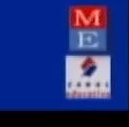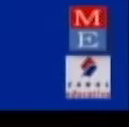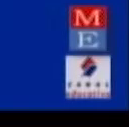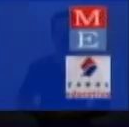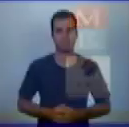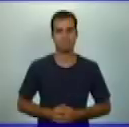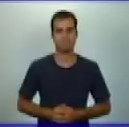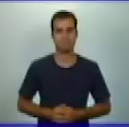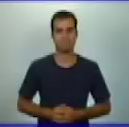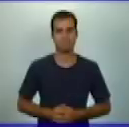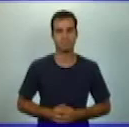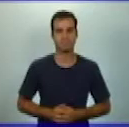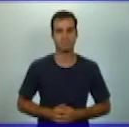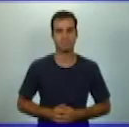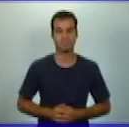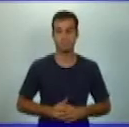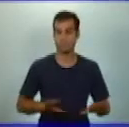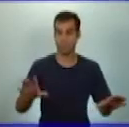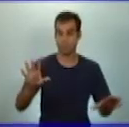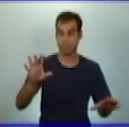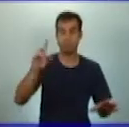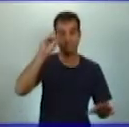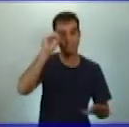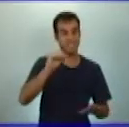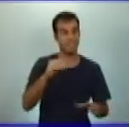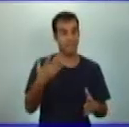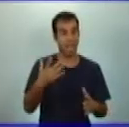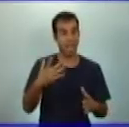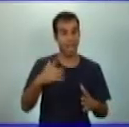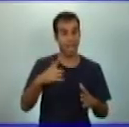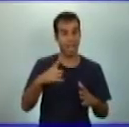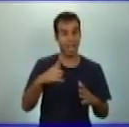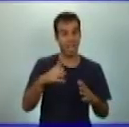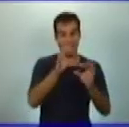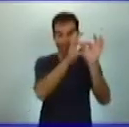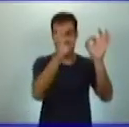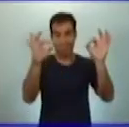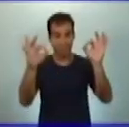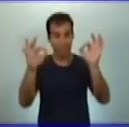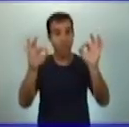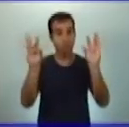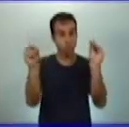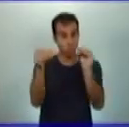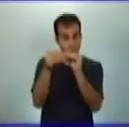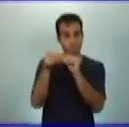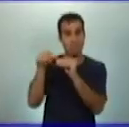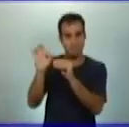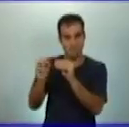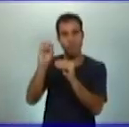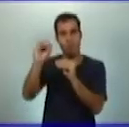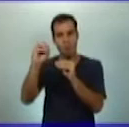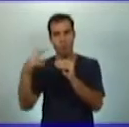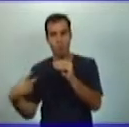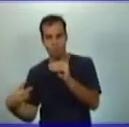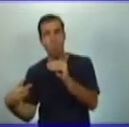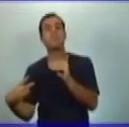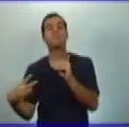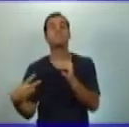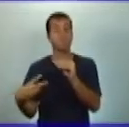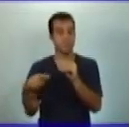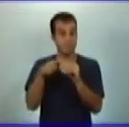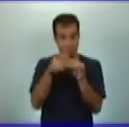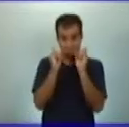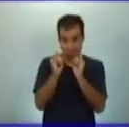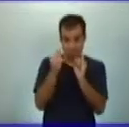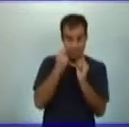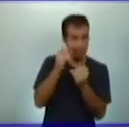Además, ya sabemos que todos pertenecen al mismo elemento químico, pero también podemos extraer de esta información que tenemos